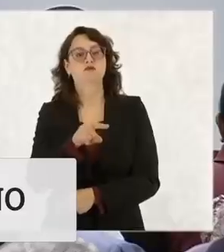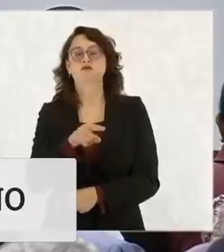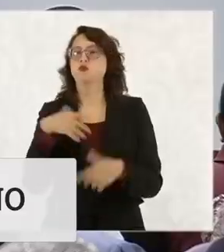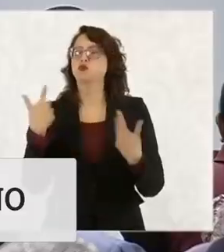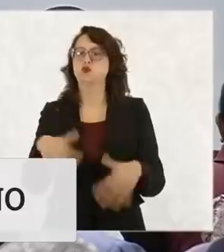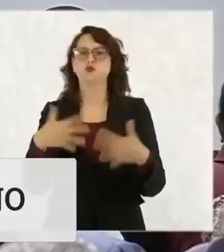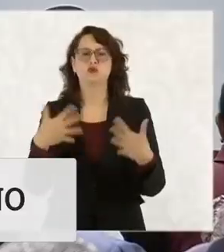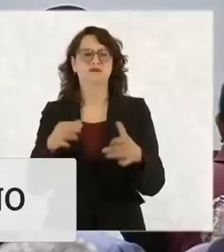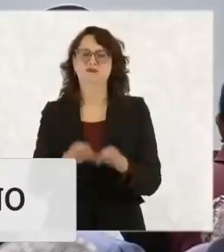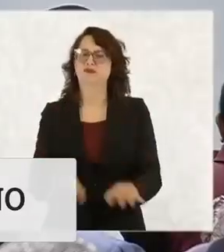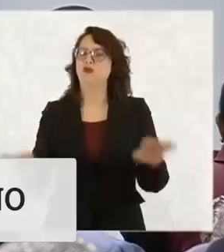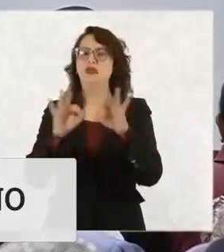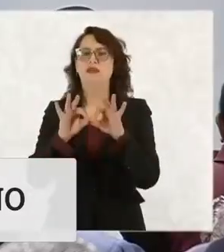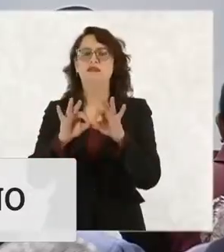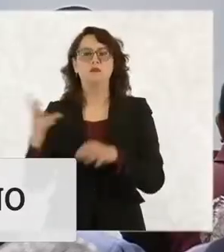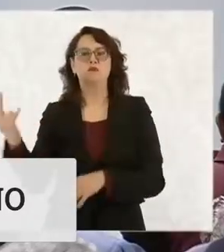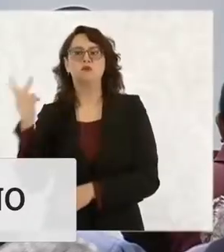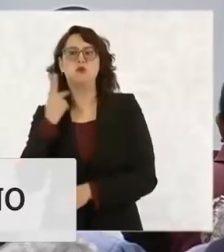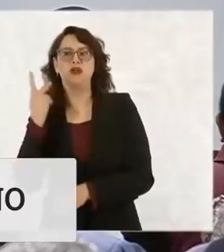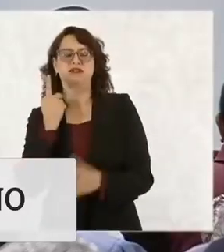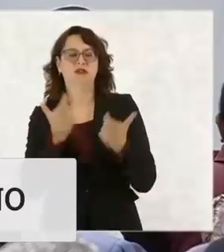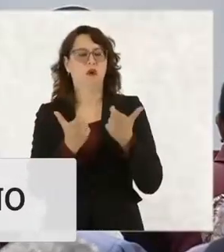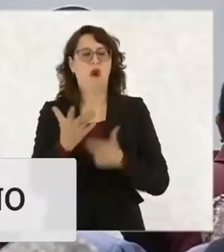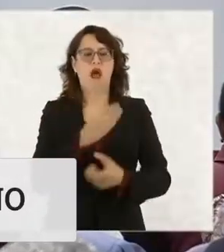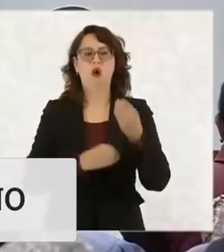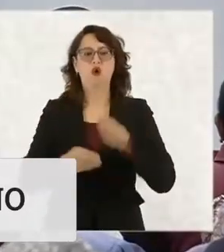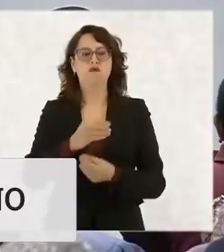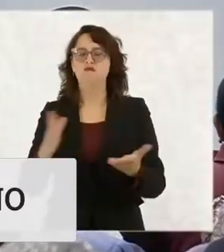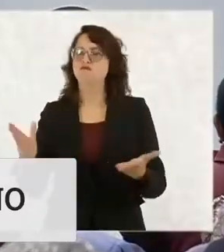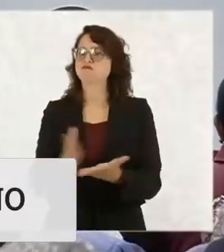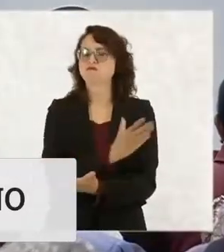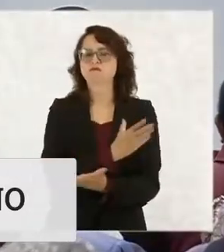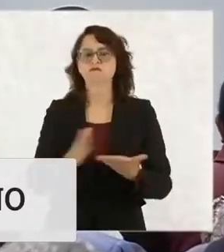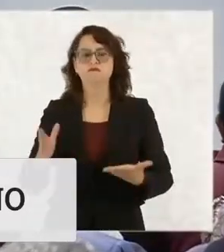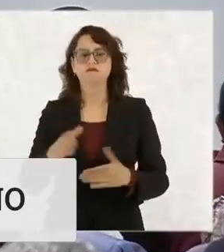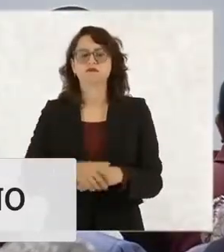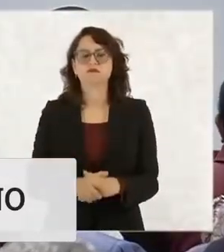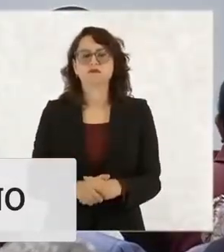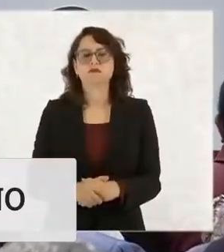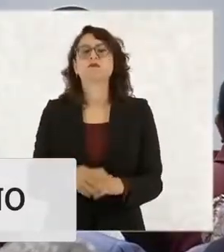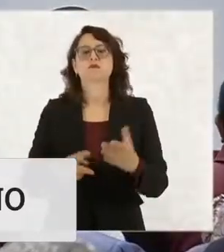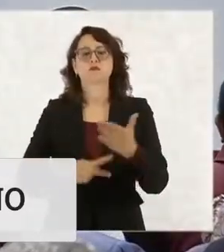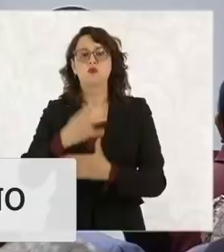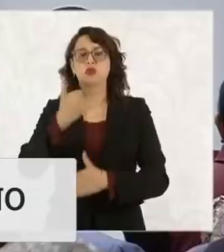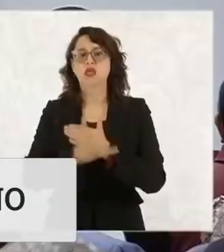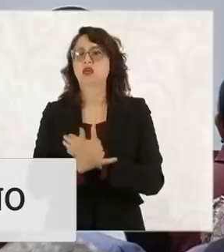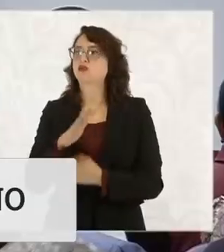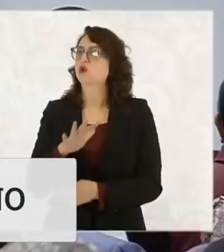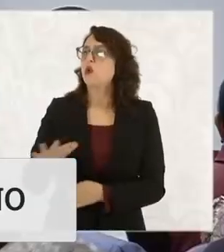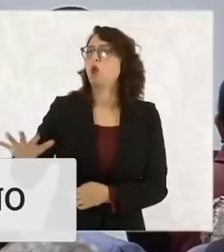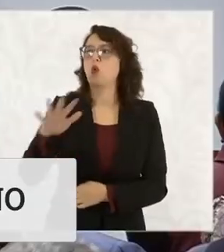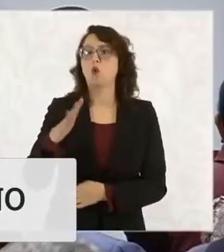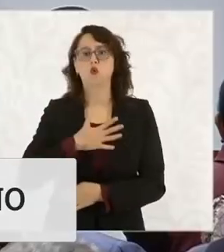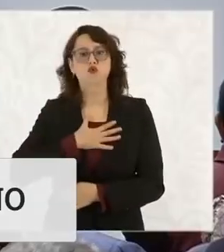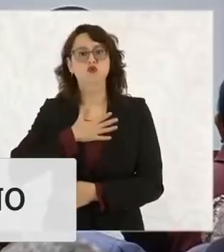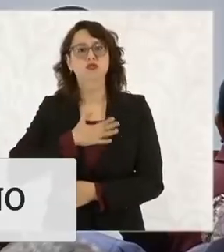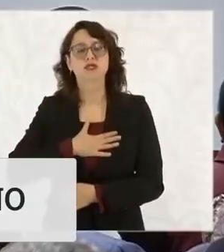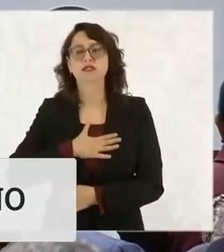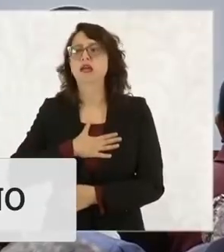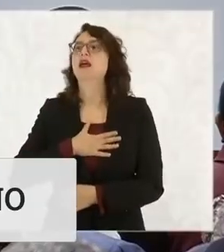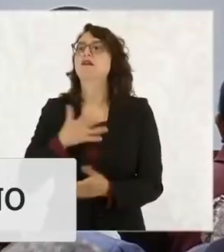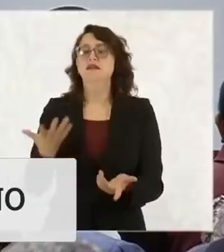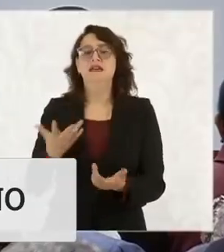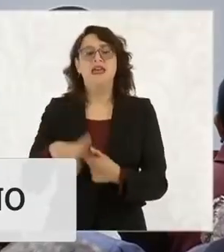poder político del poder económico, sino que con un nuevo proyecto de justicia social sacó de la